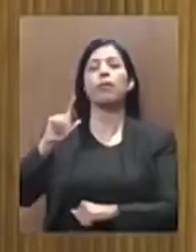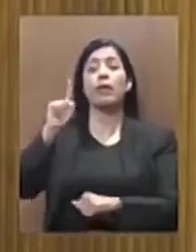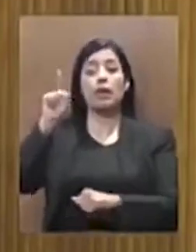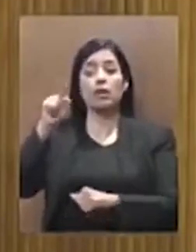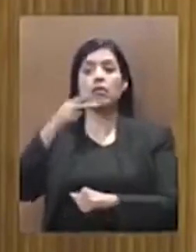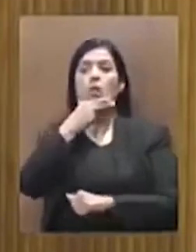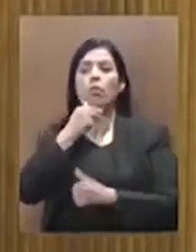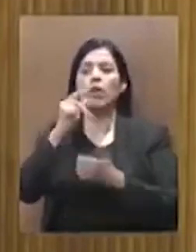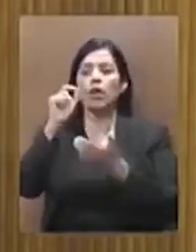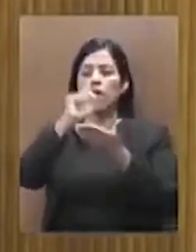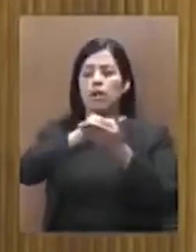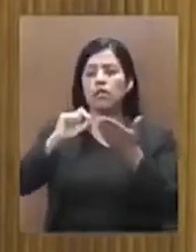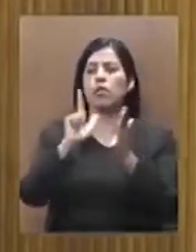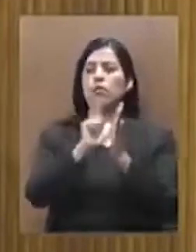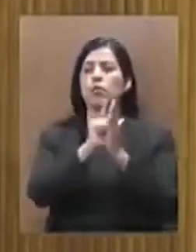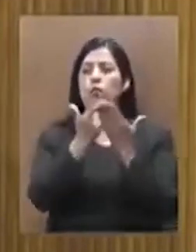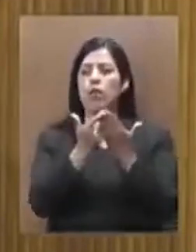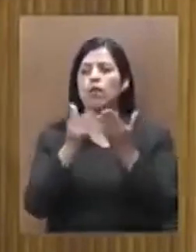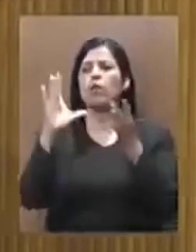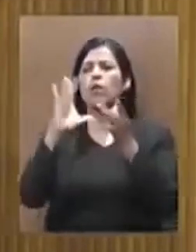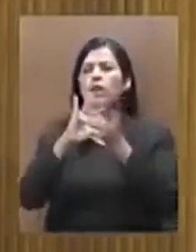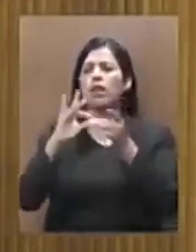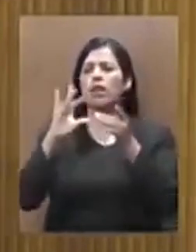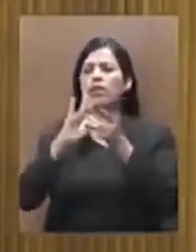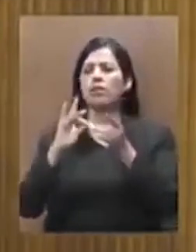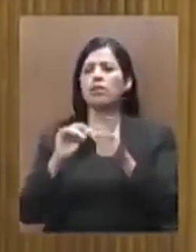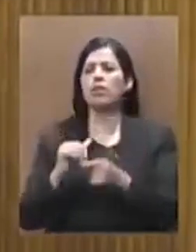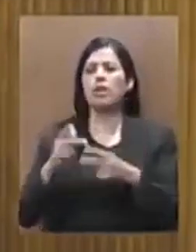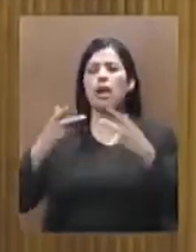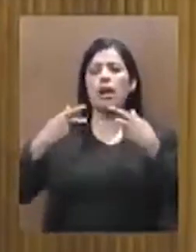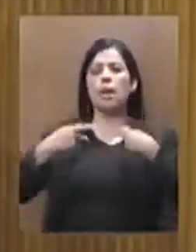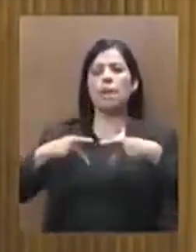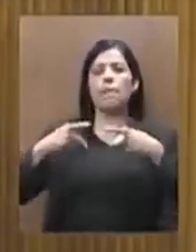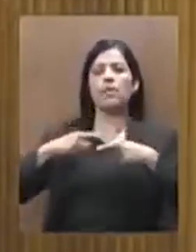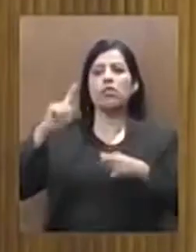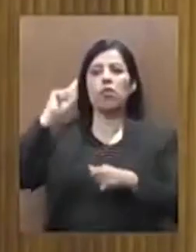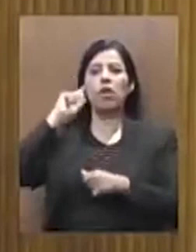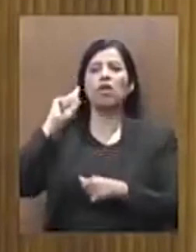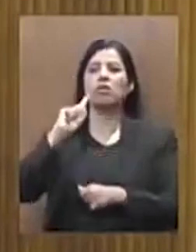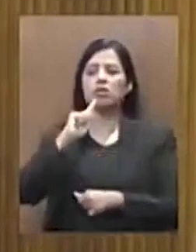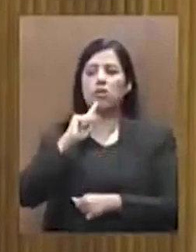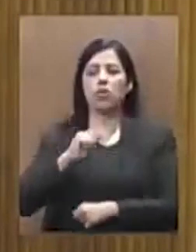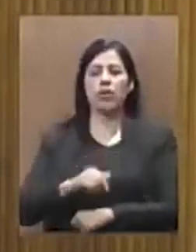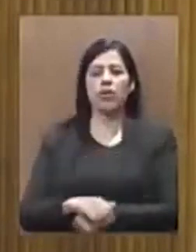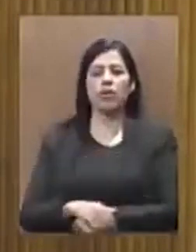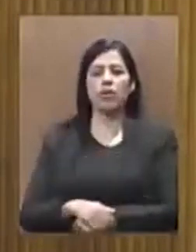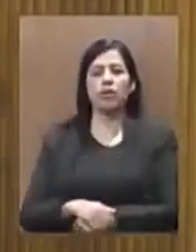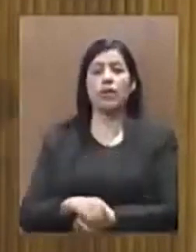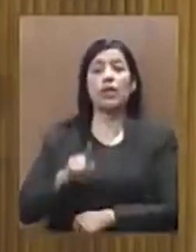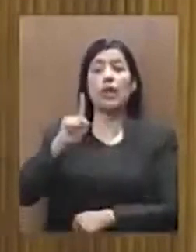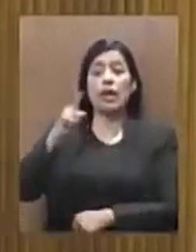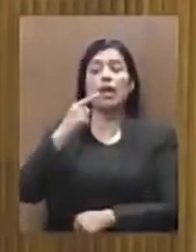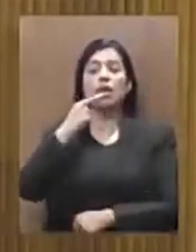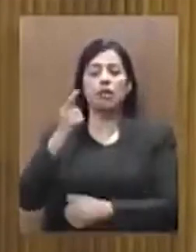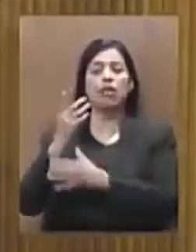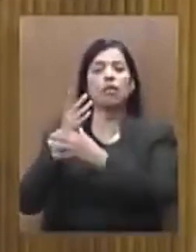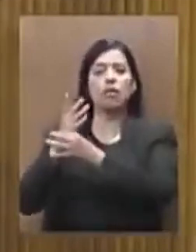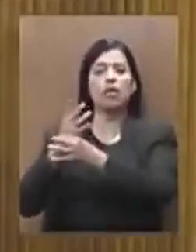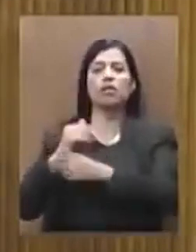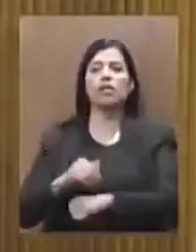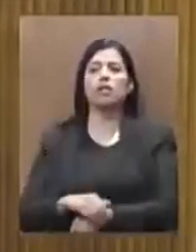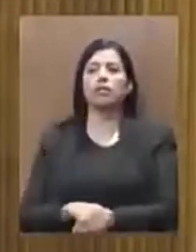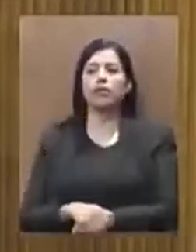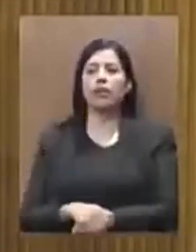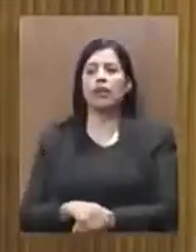habla sobre su condición de persona sorda y él señala y